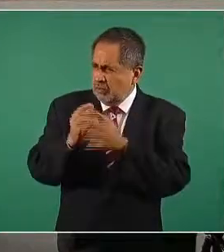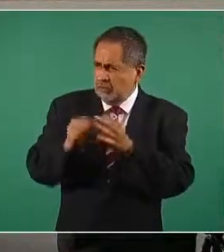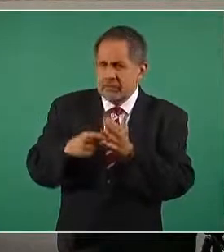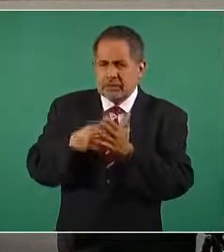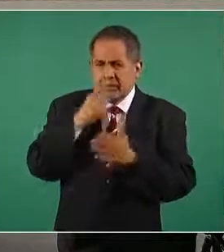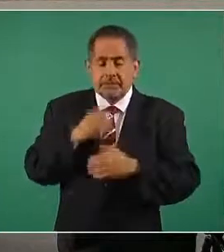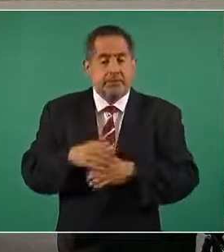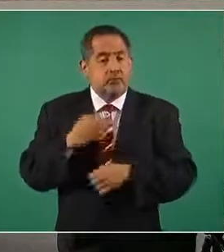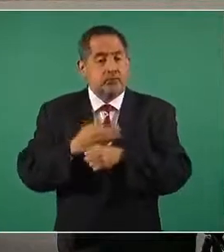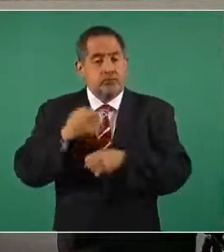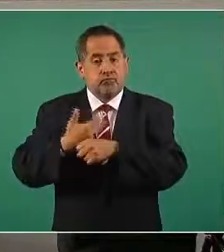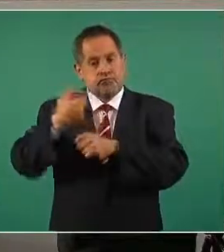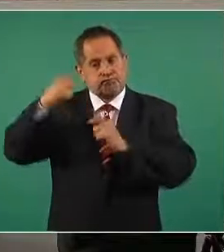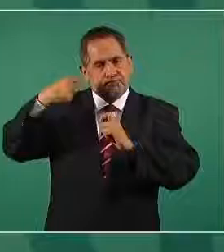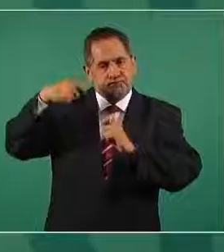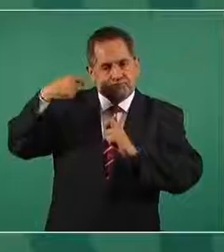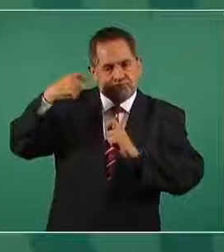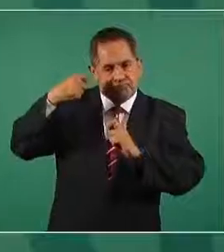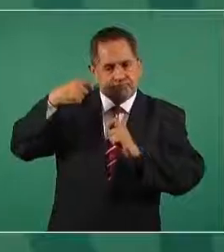Yo estoy grabando